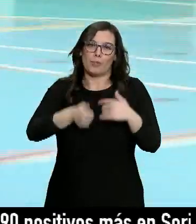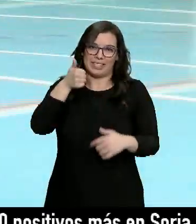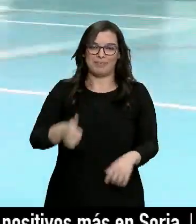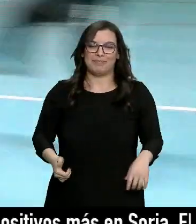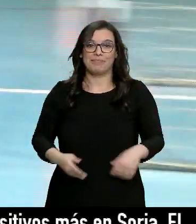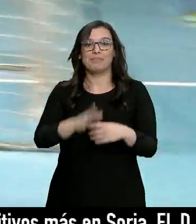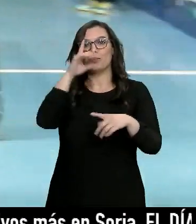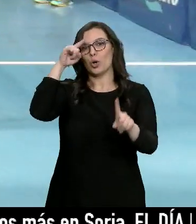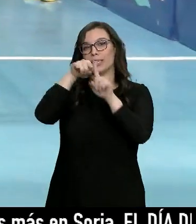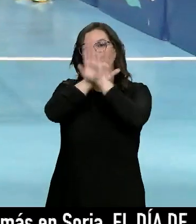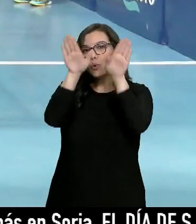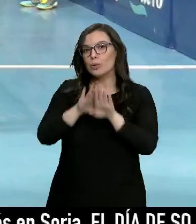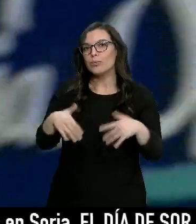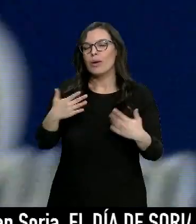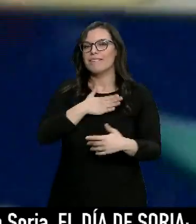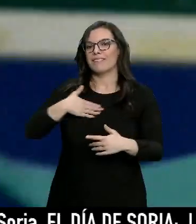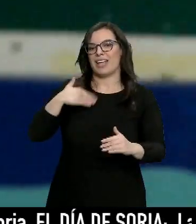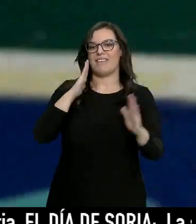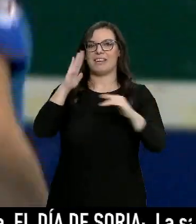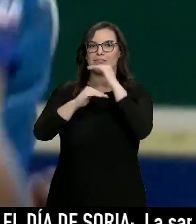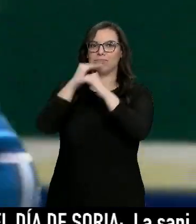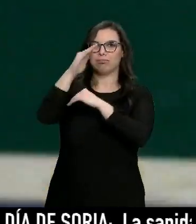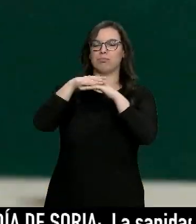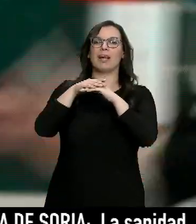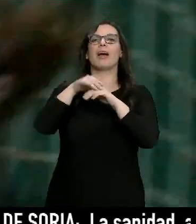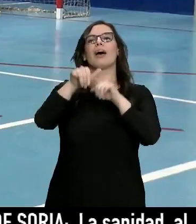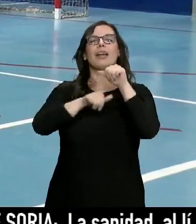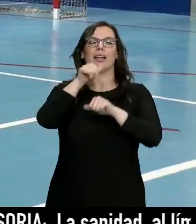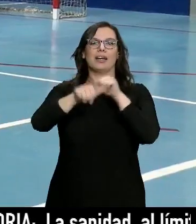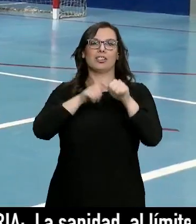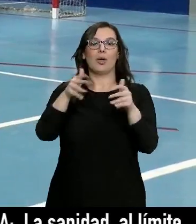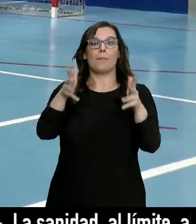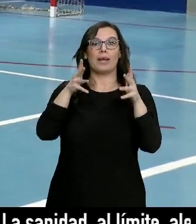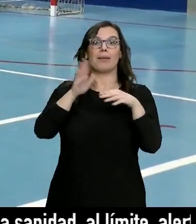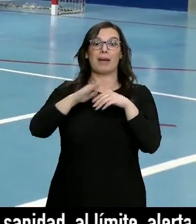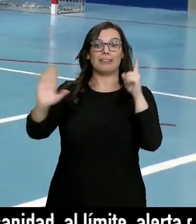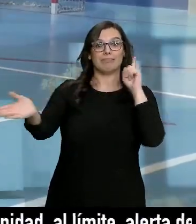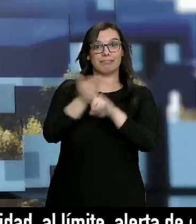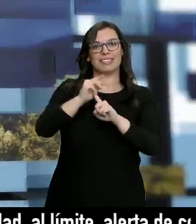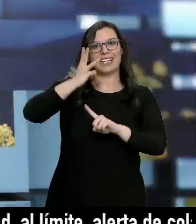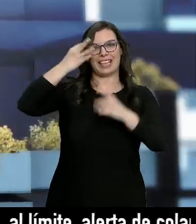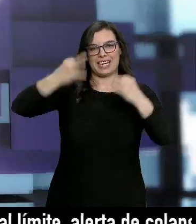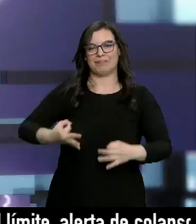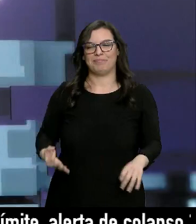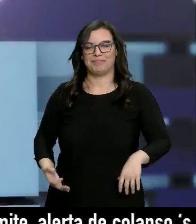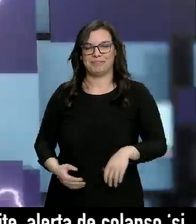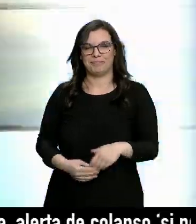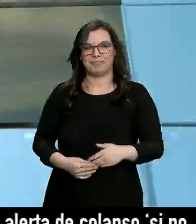Porque el objetivo final vuelve a ser estar en la fase de ascenso a División de Plata para que a la tercera llegue la vencida.